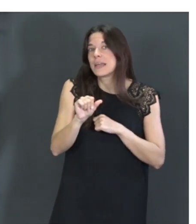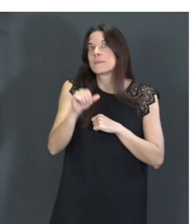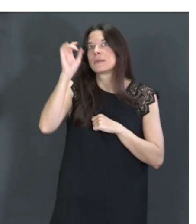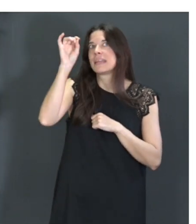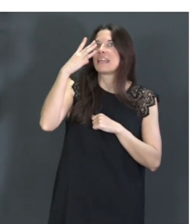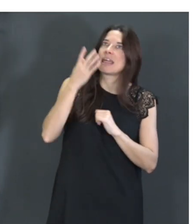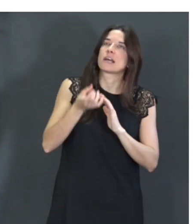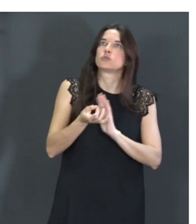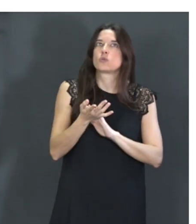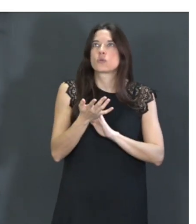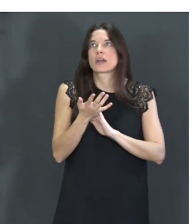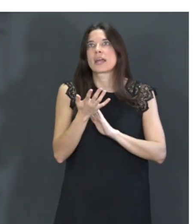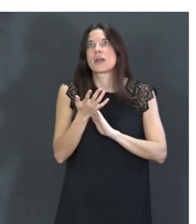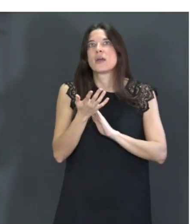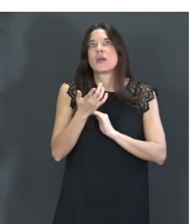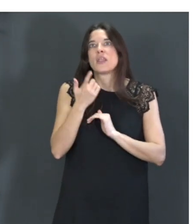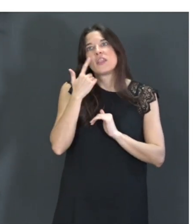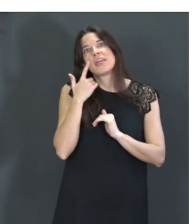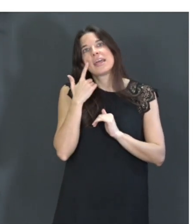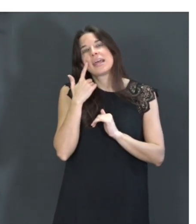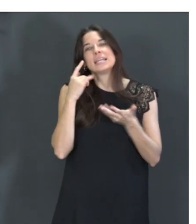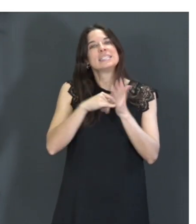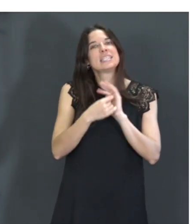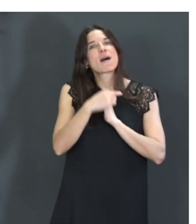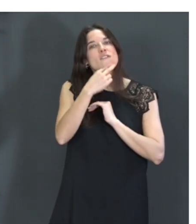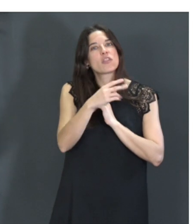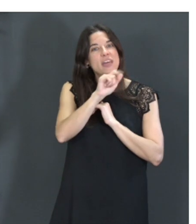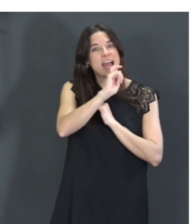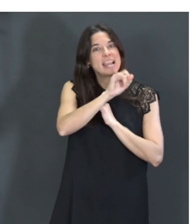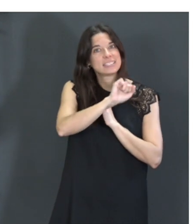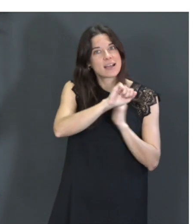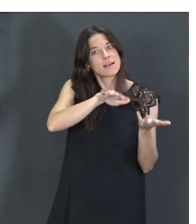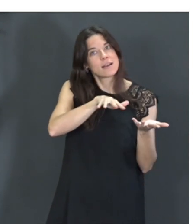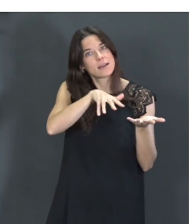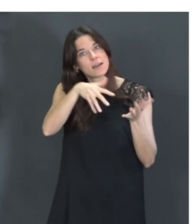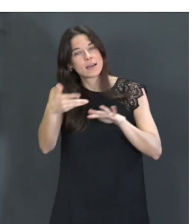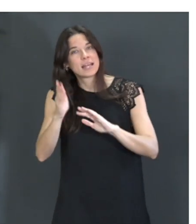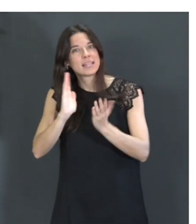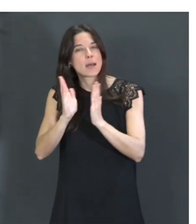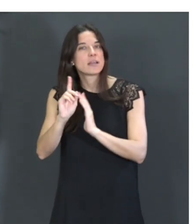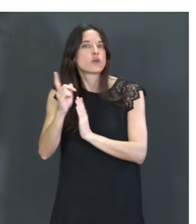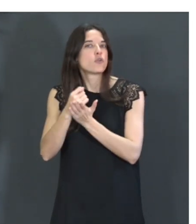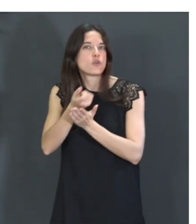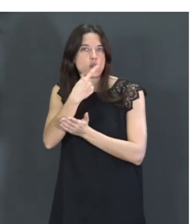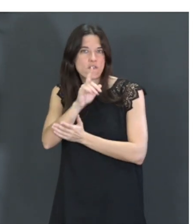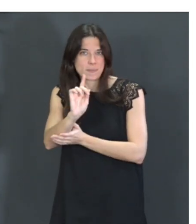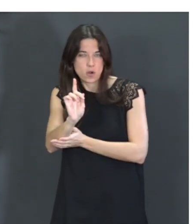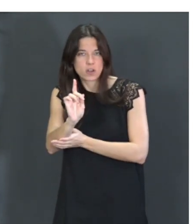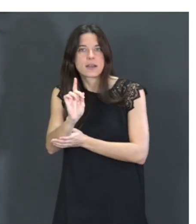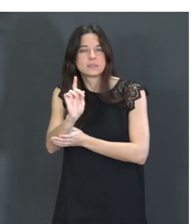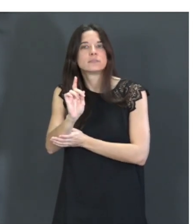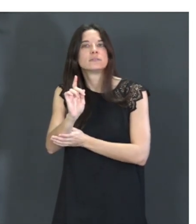utilizar o aplicar más bien el sistema por voz de Alexa a las terapias no farmacológicas que